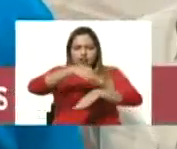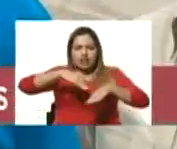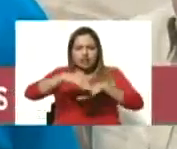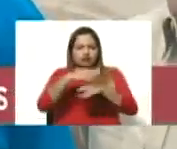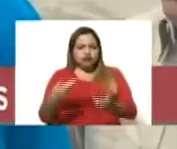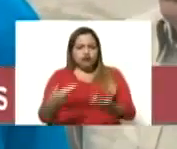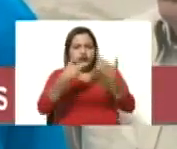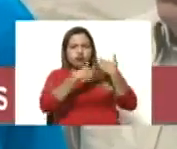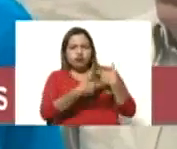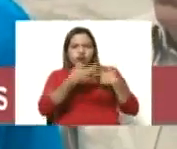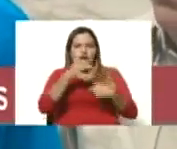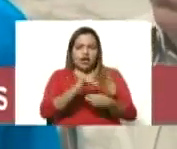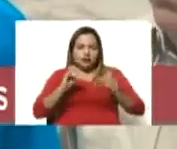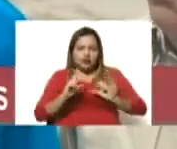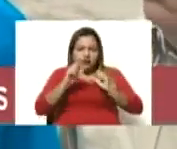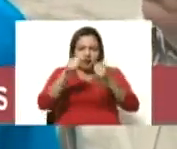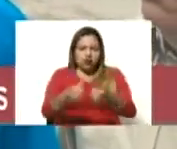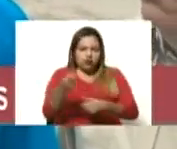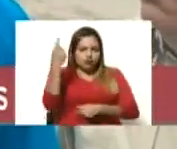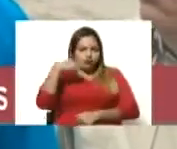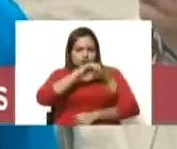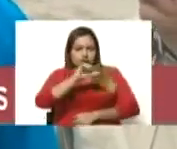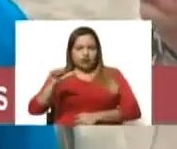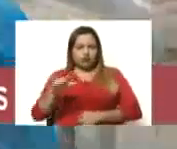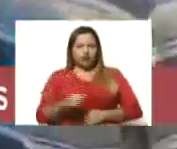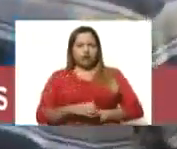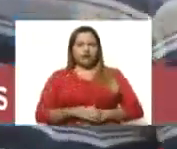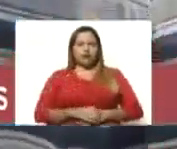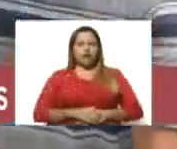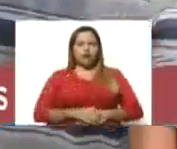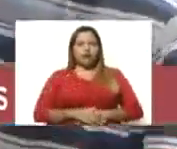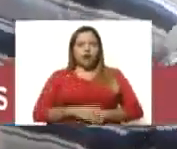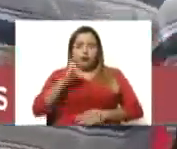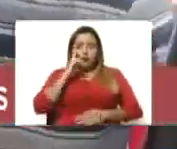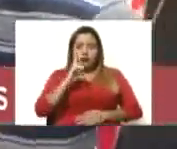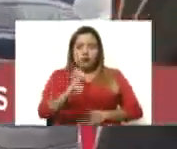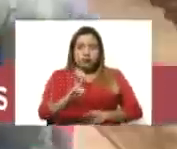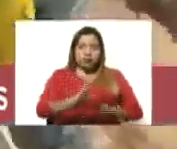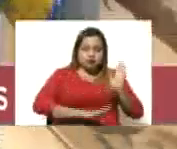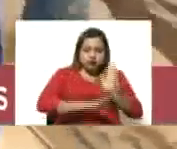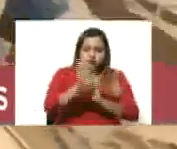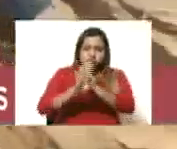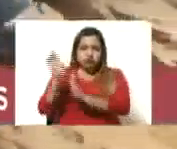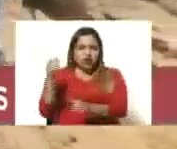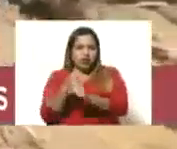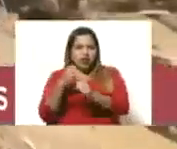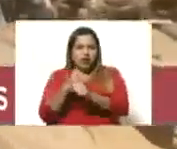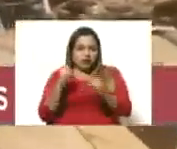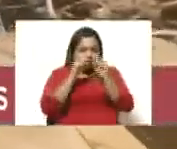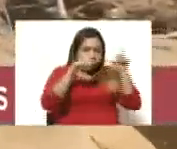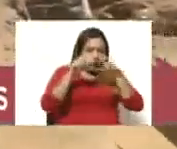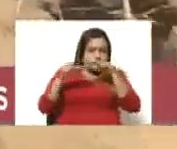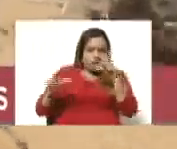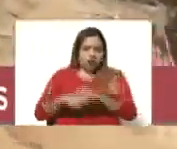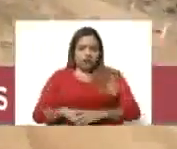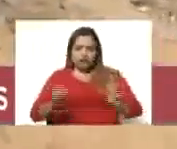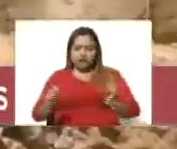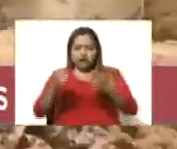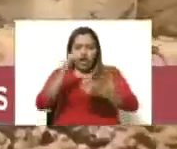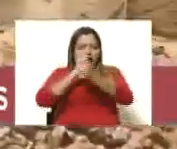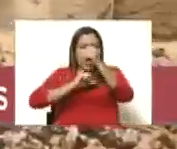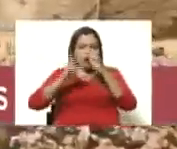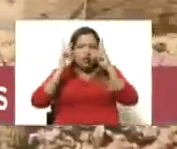las autoridades han iniciado desde la semana pasada. Hemos visto unos avances impresionantes en la recuperación del servicio de agua potable, por